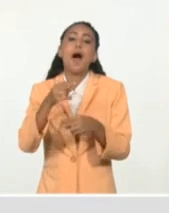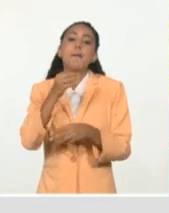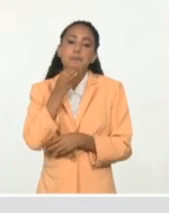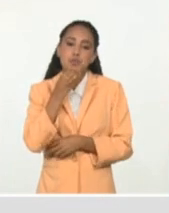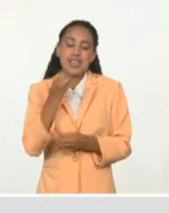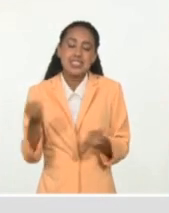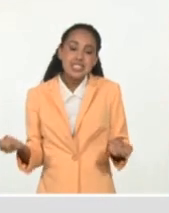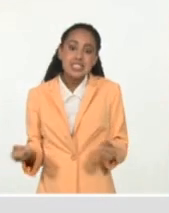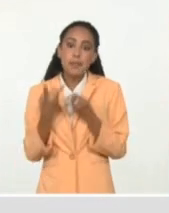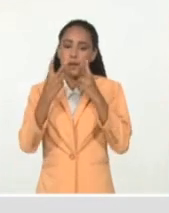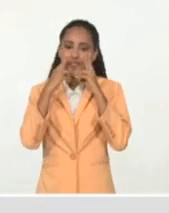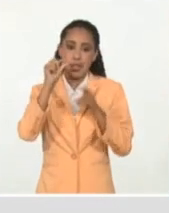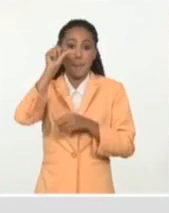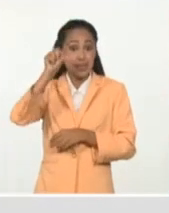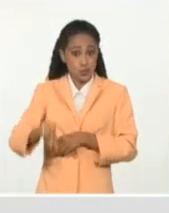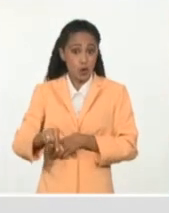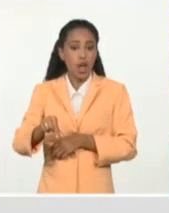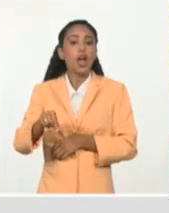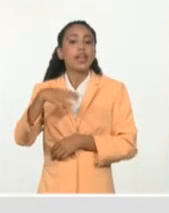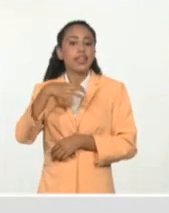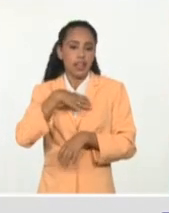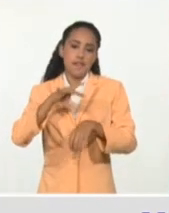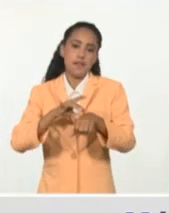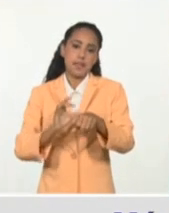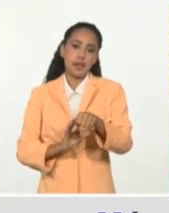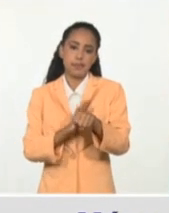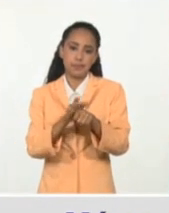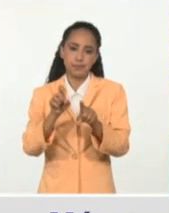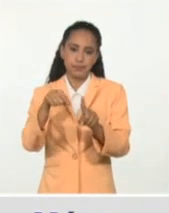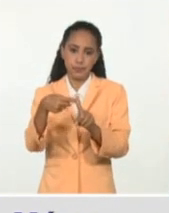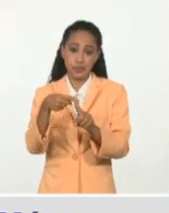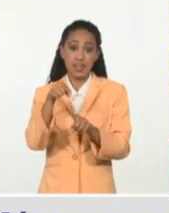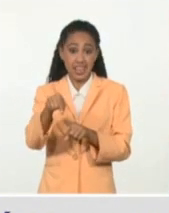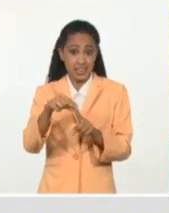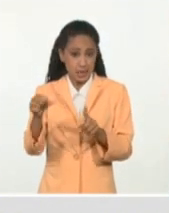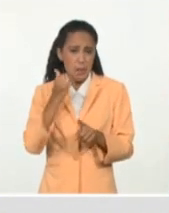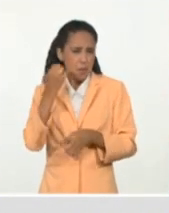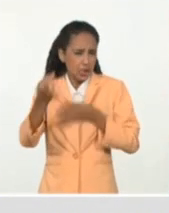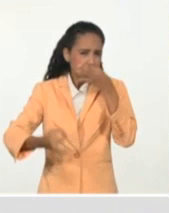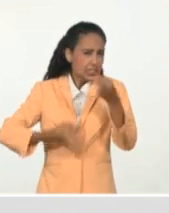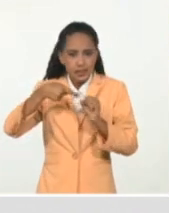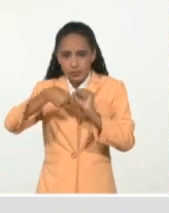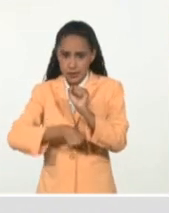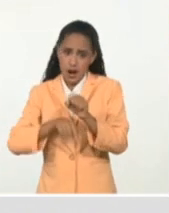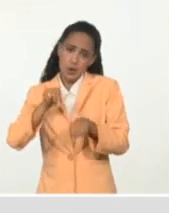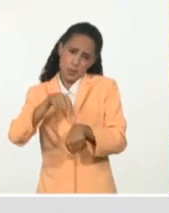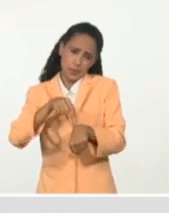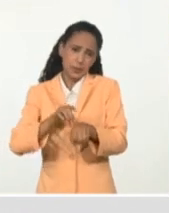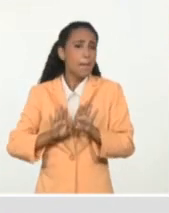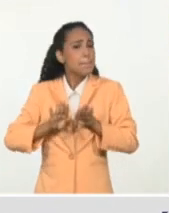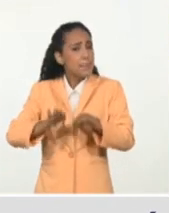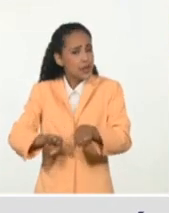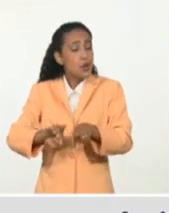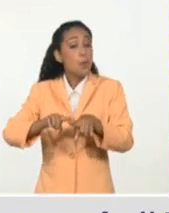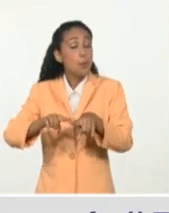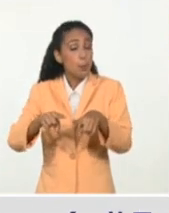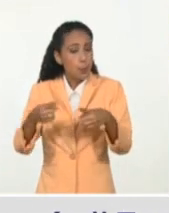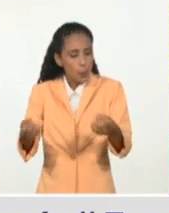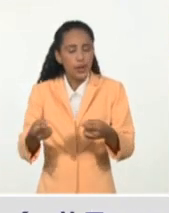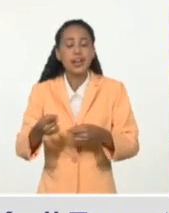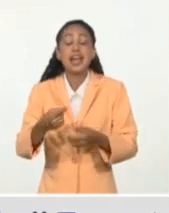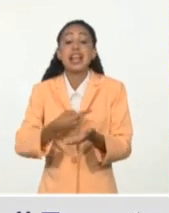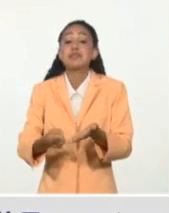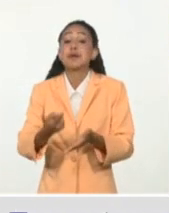estén padeciendo la enfermedad. Sobre este tema vamos a ampliar. Le propongo, doctor, una pausa, porque estuvimos la semana pasada en el Instituto